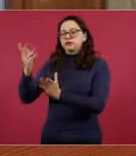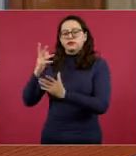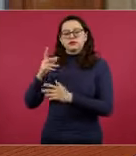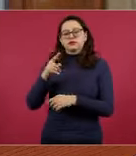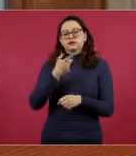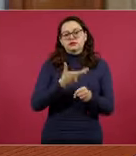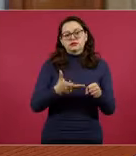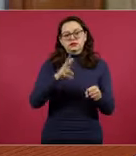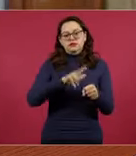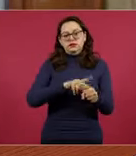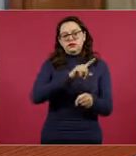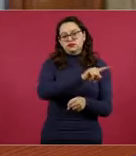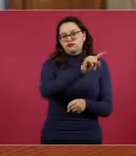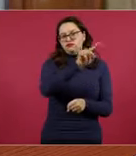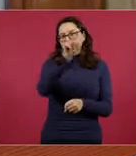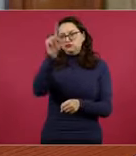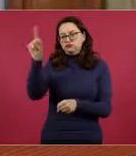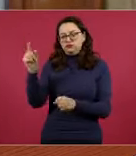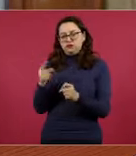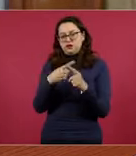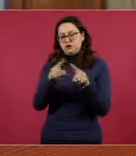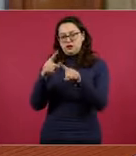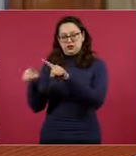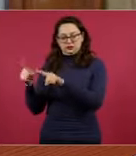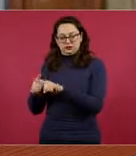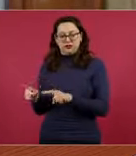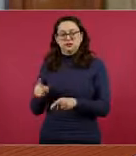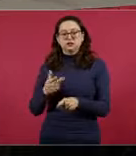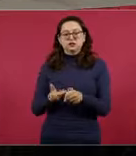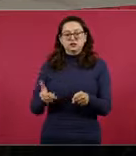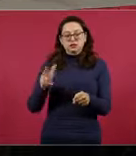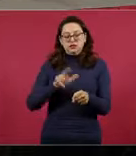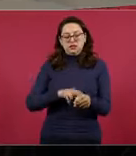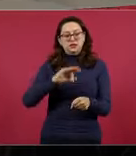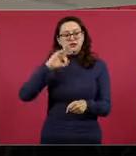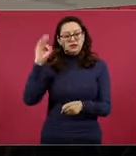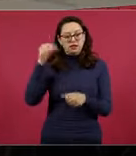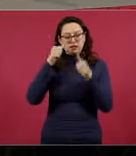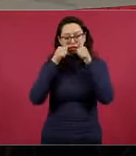las instituciones federales de atención médica. Muchas gracias.